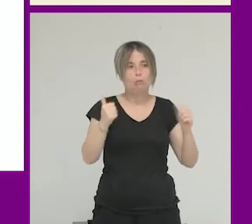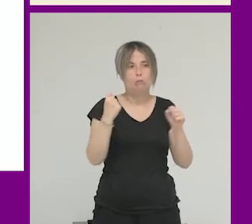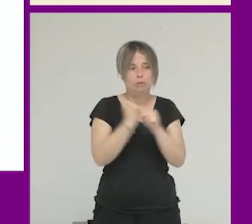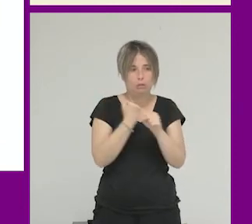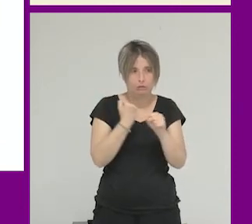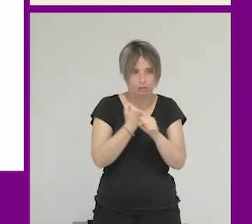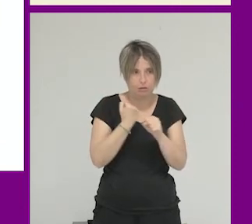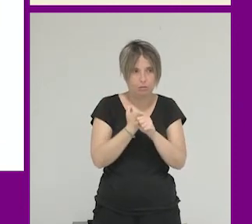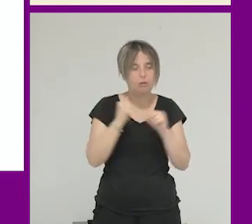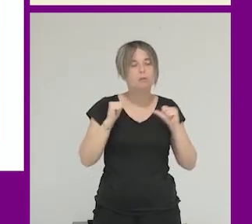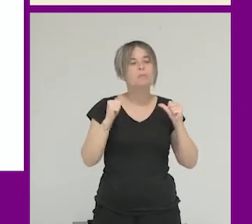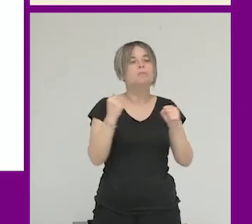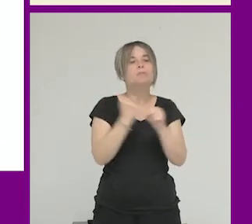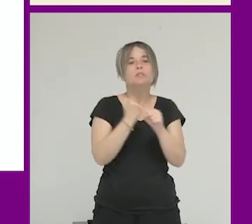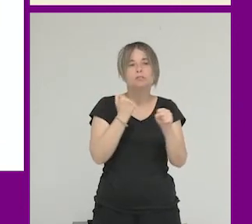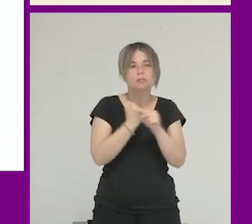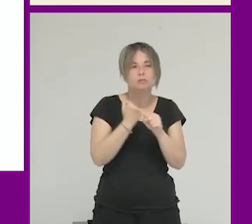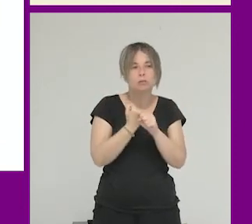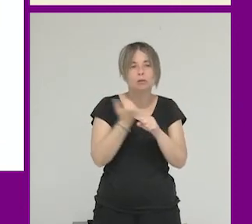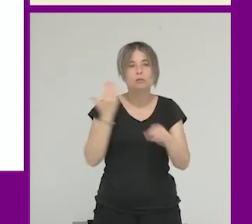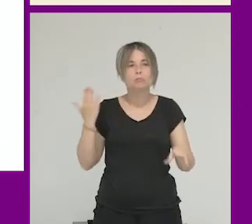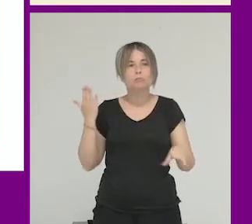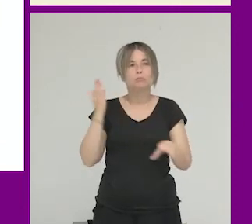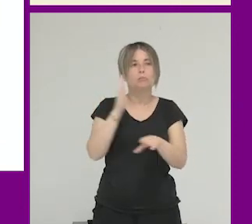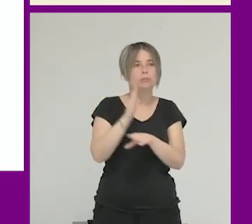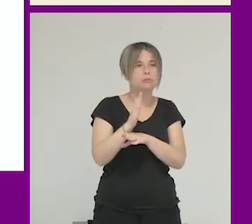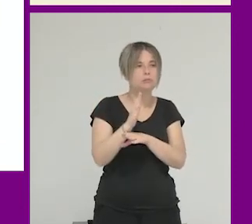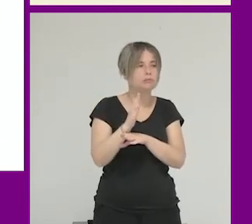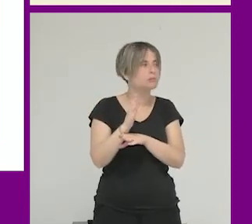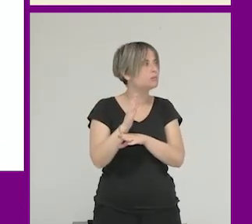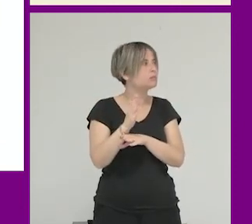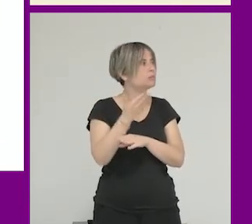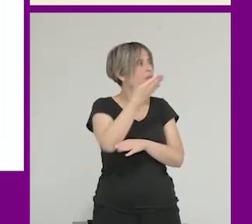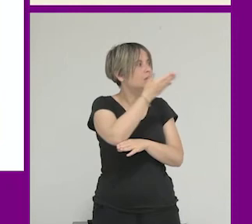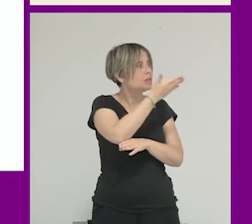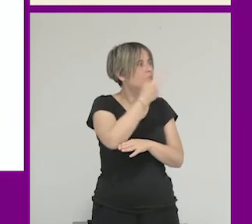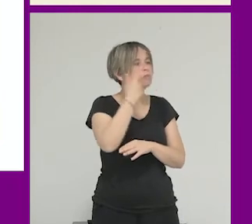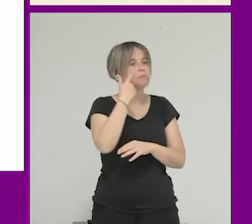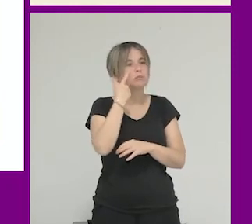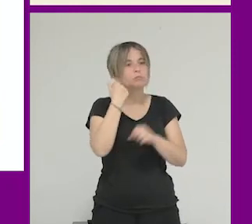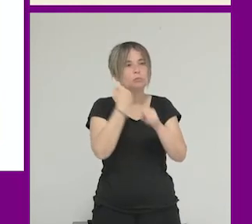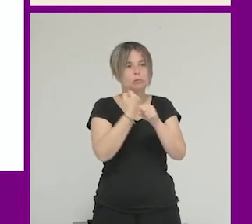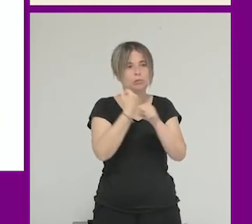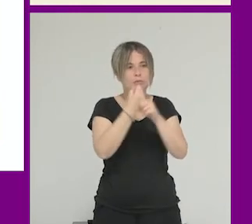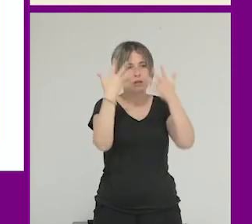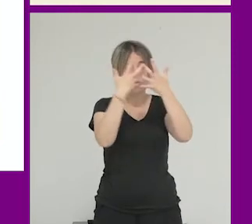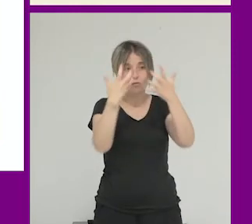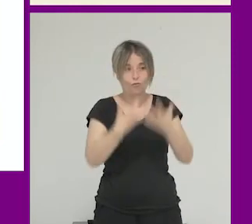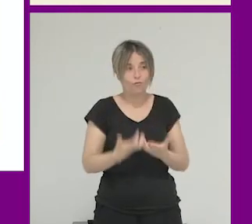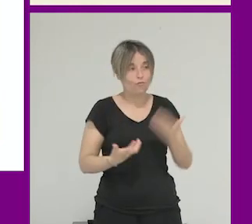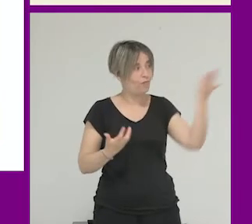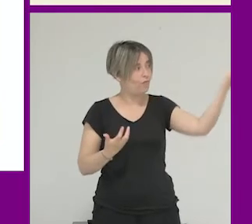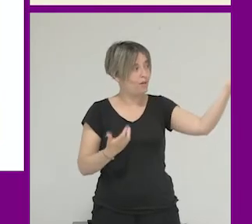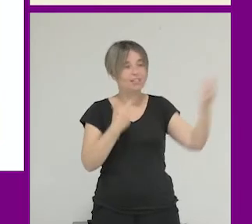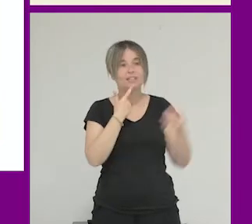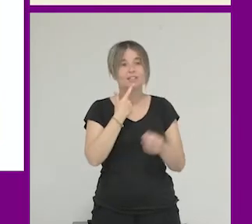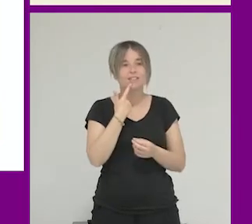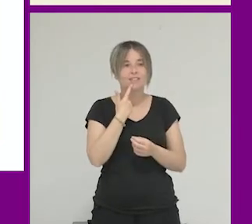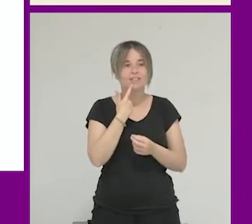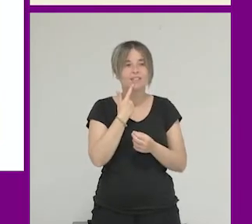bebai, June Fernandezek esan dako esaldi honetan, ez?